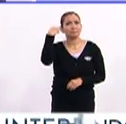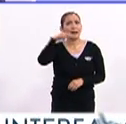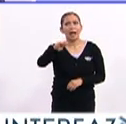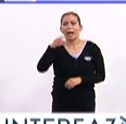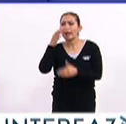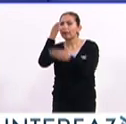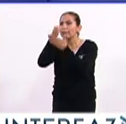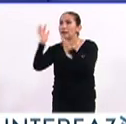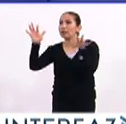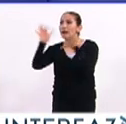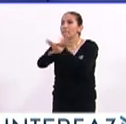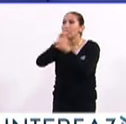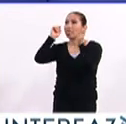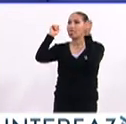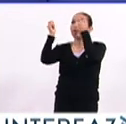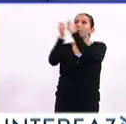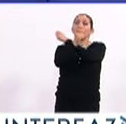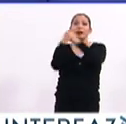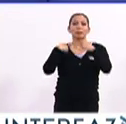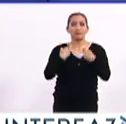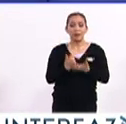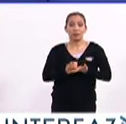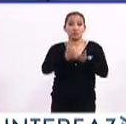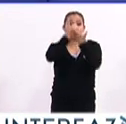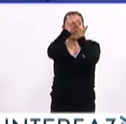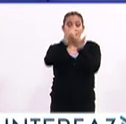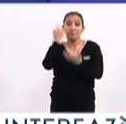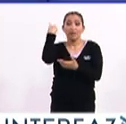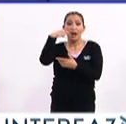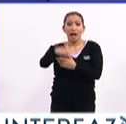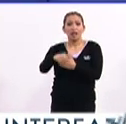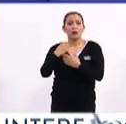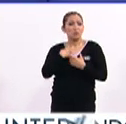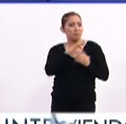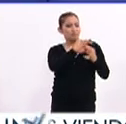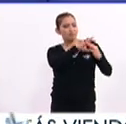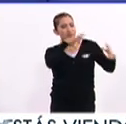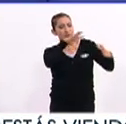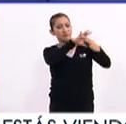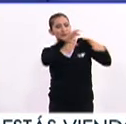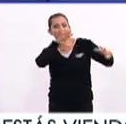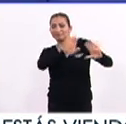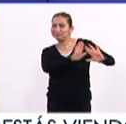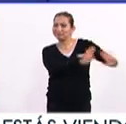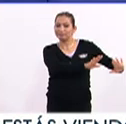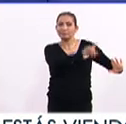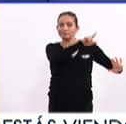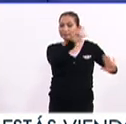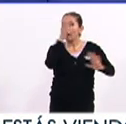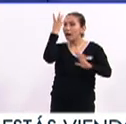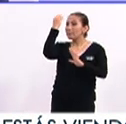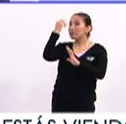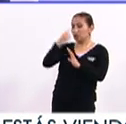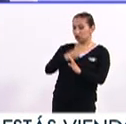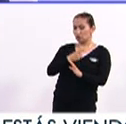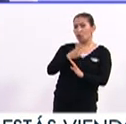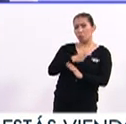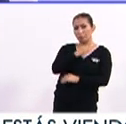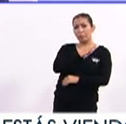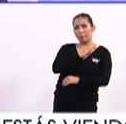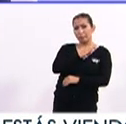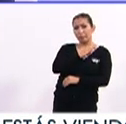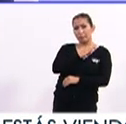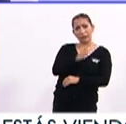Viajar te cambia como persona, te nutre. Viajar es soltar muchas cosas y aprender que tú solo